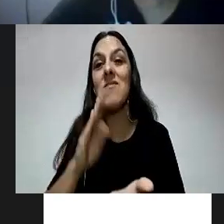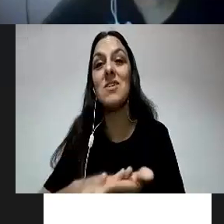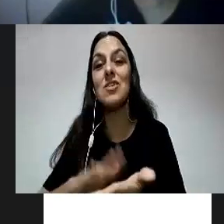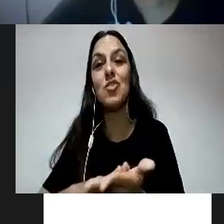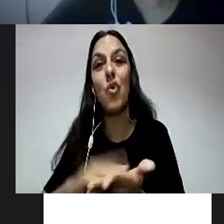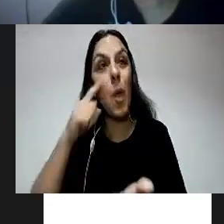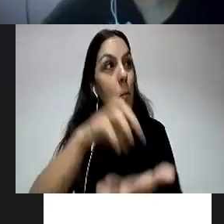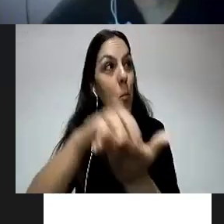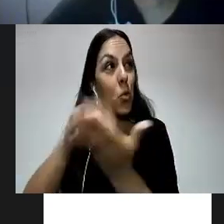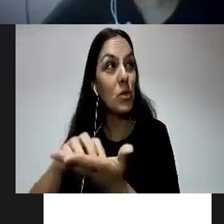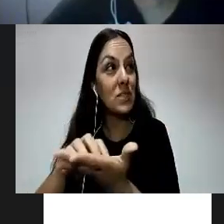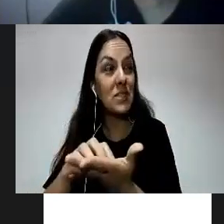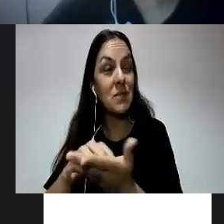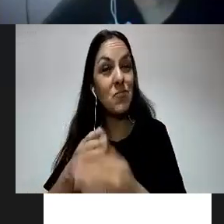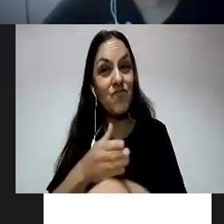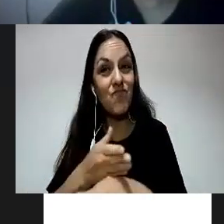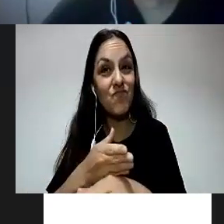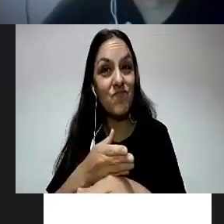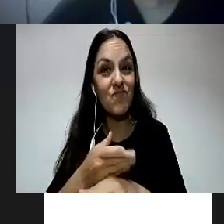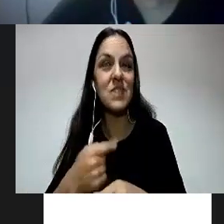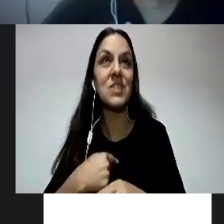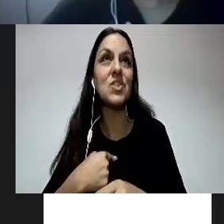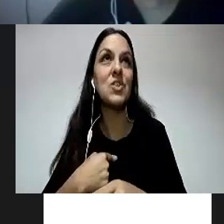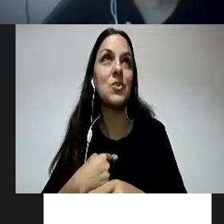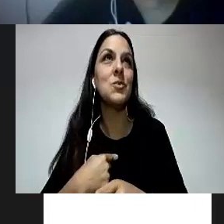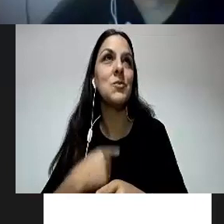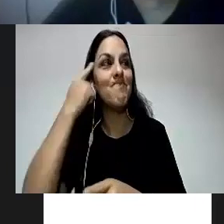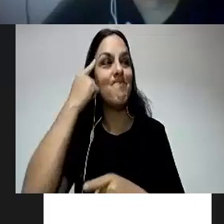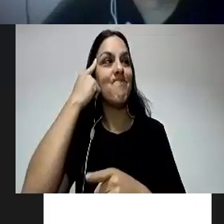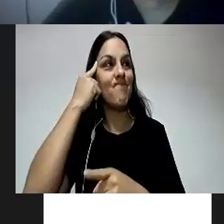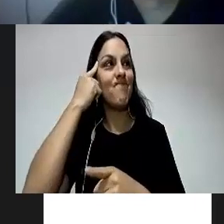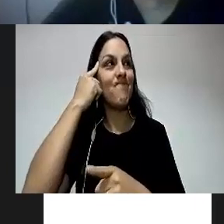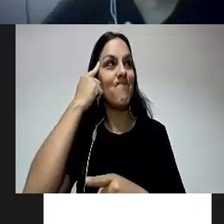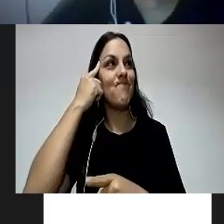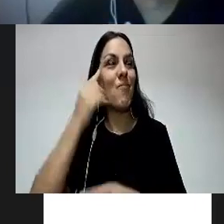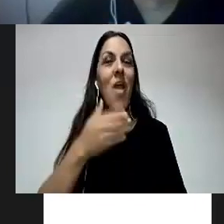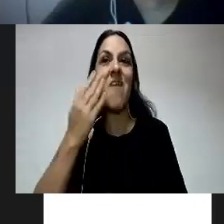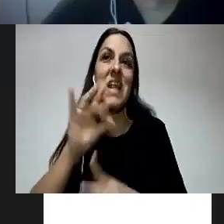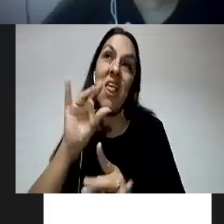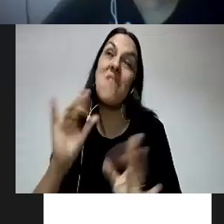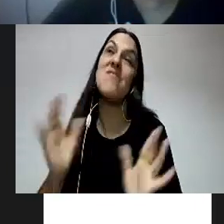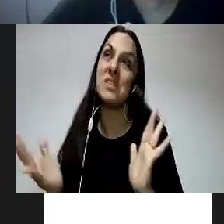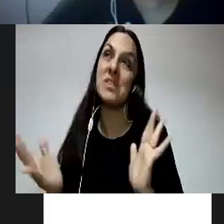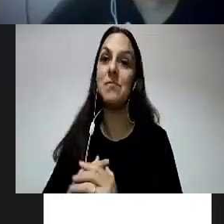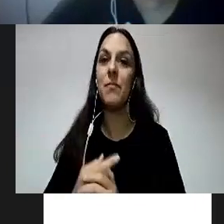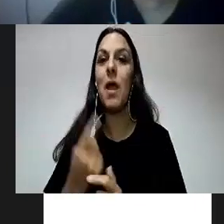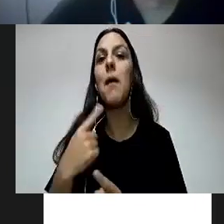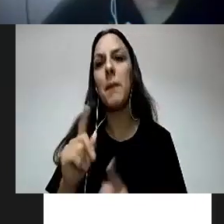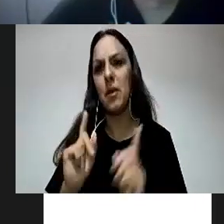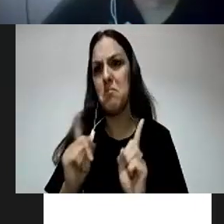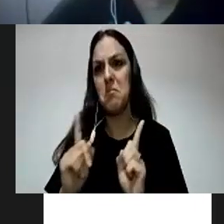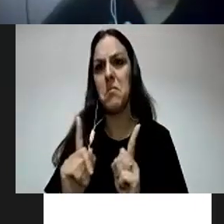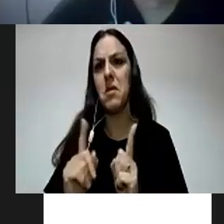me complicó un poquito, tengo que reconocerlo, porque no está mal hacerlo. Pero de todas formas,